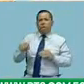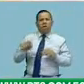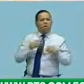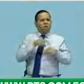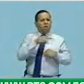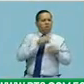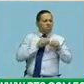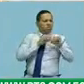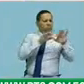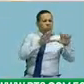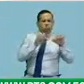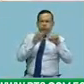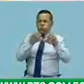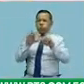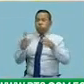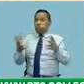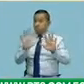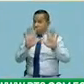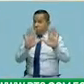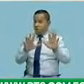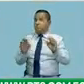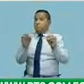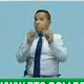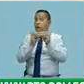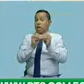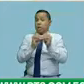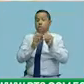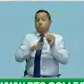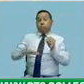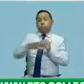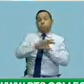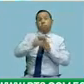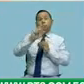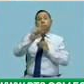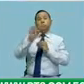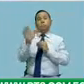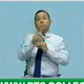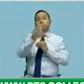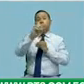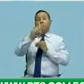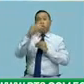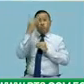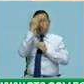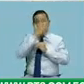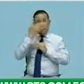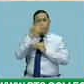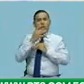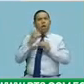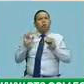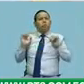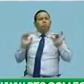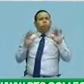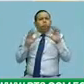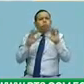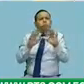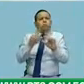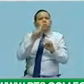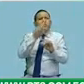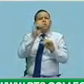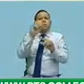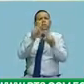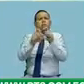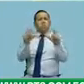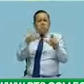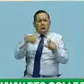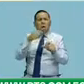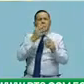aglomeraciones le sorprenden, mire esta. En San Lorenzo, la policía clausuró una fiesta ilegal con casi 100 personas, donde no usaban mascarilla,